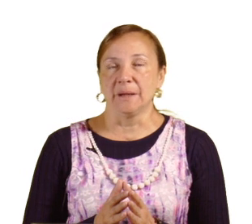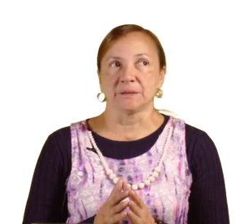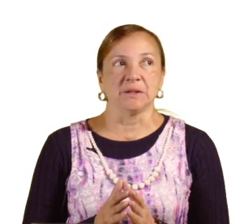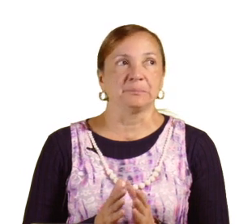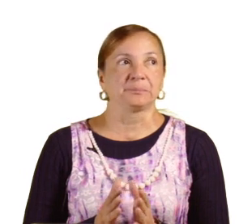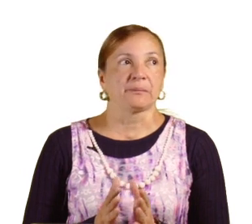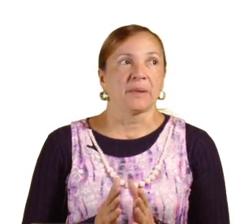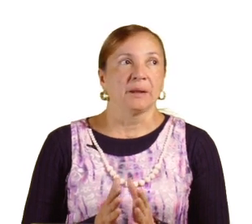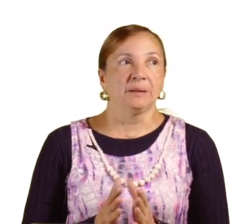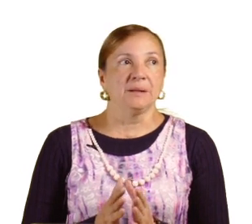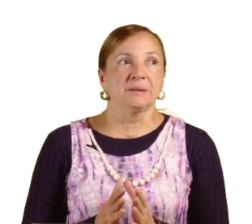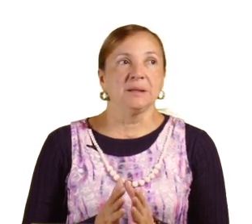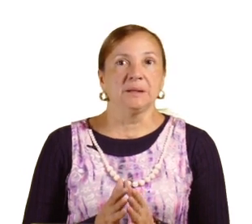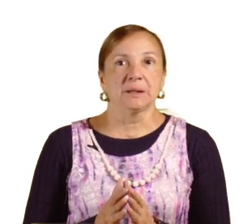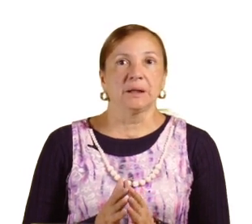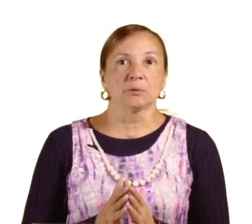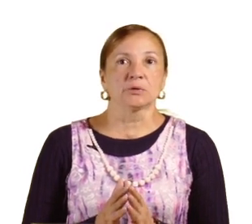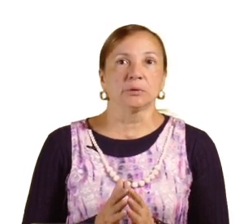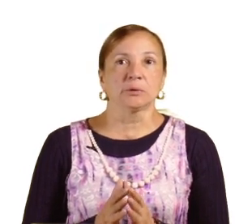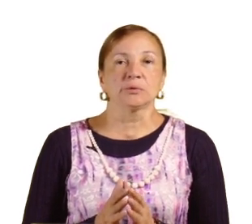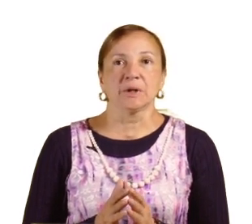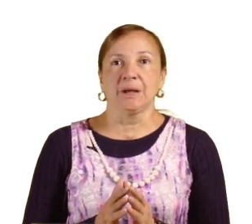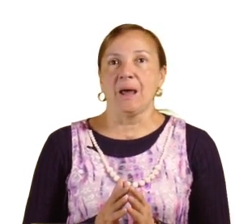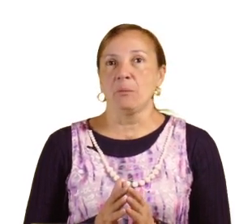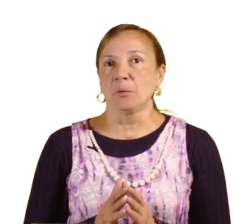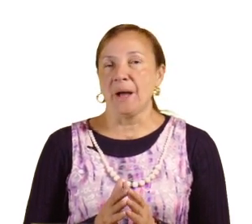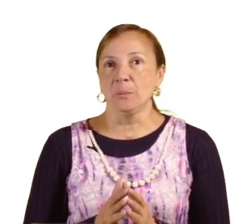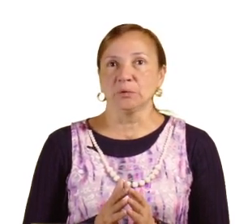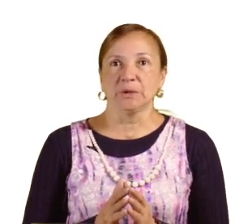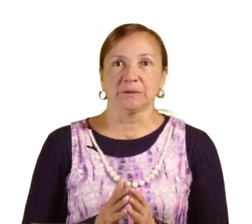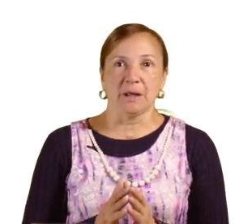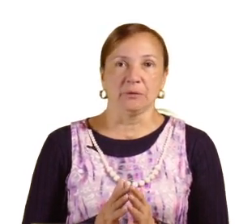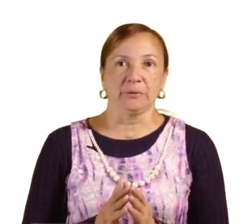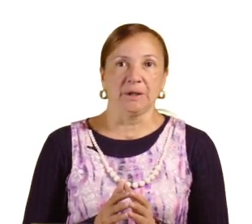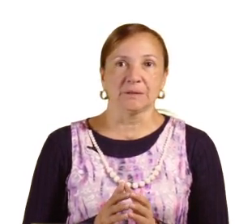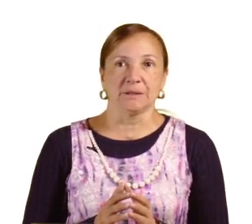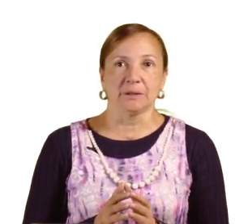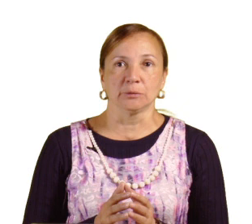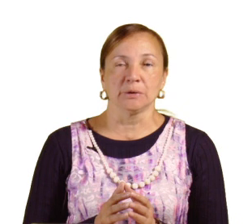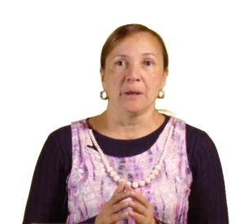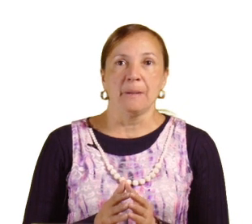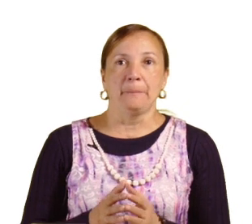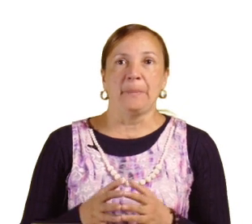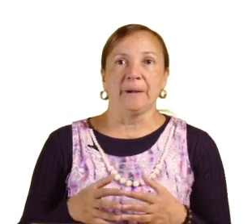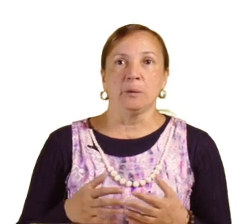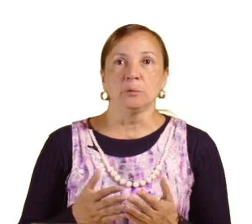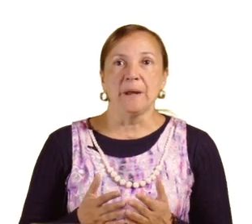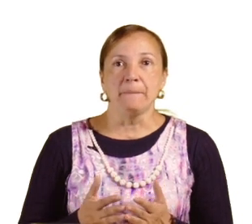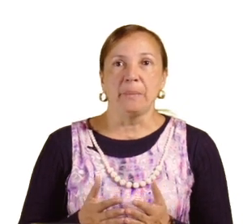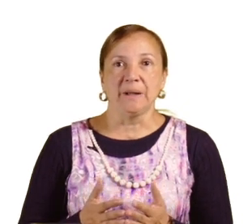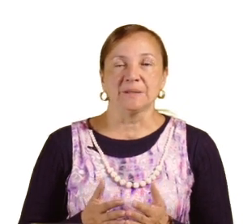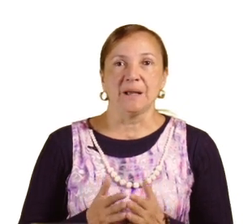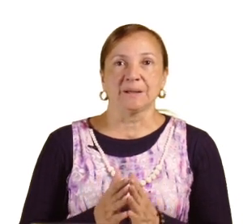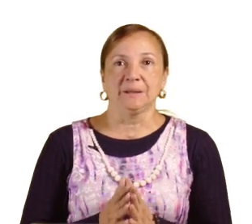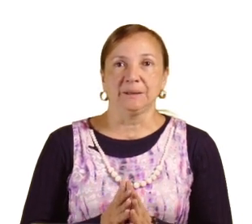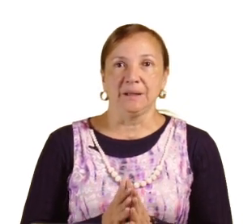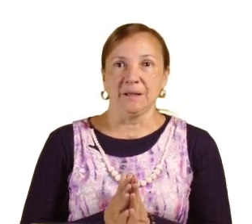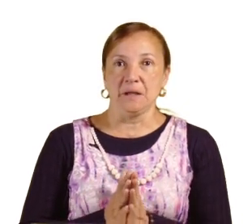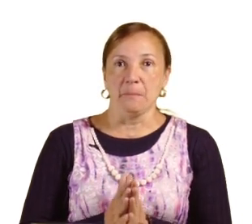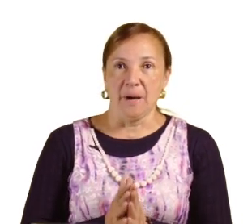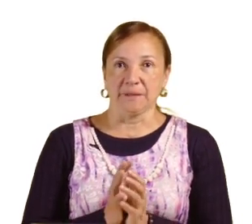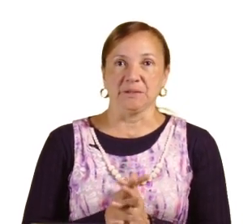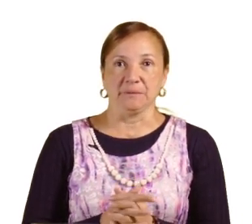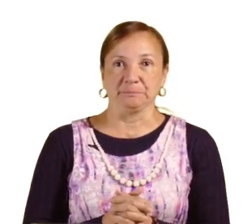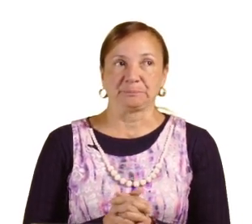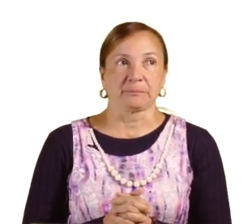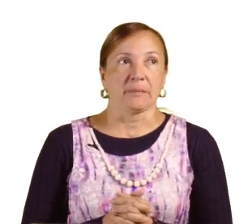en marcha, es decir, que nosotros elaboramos estados financieros para una empresa que esté